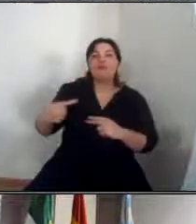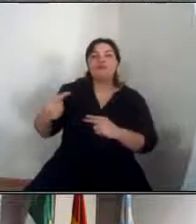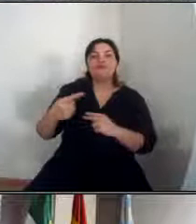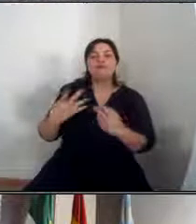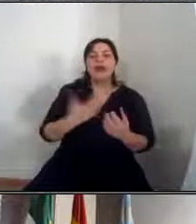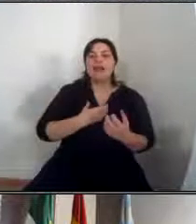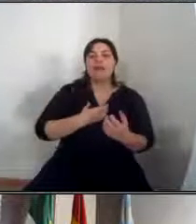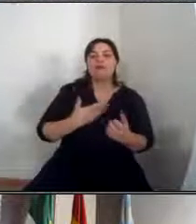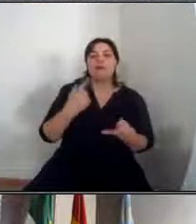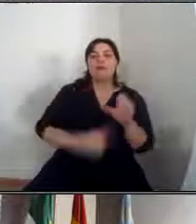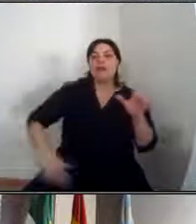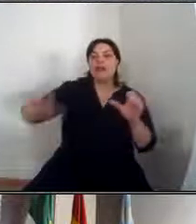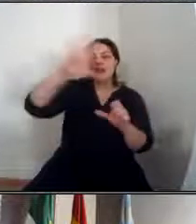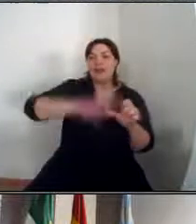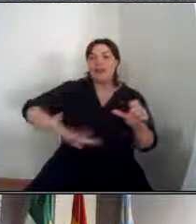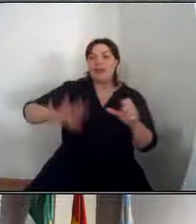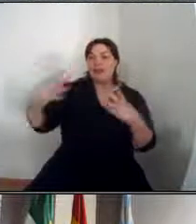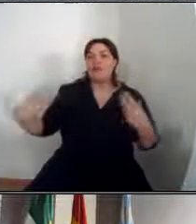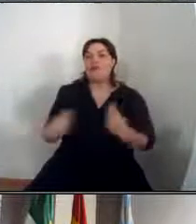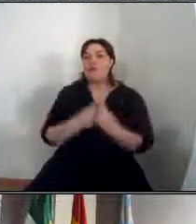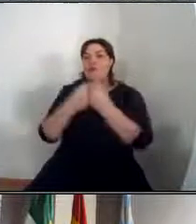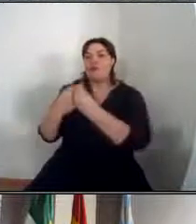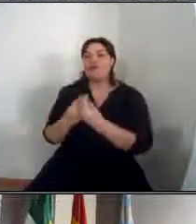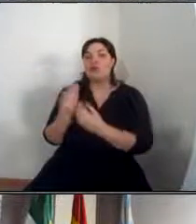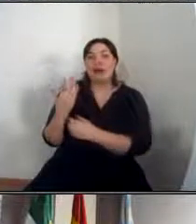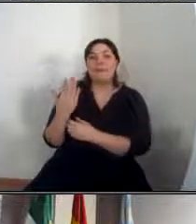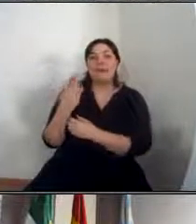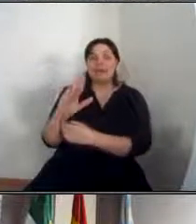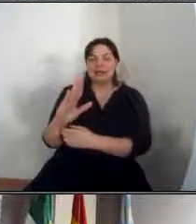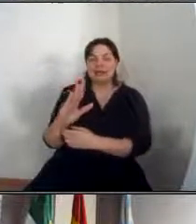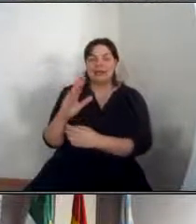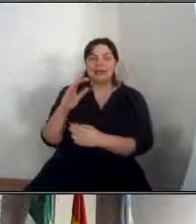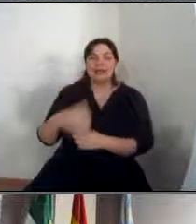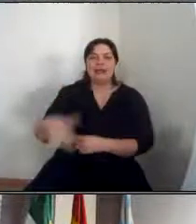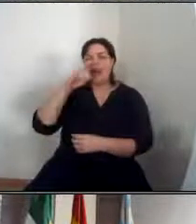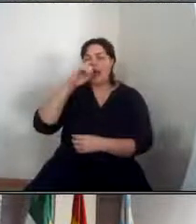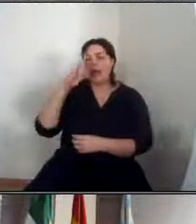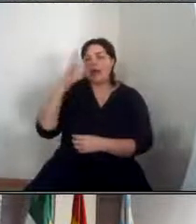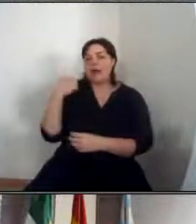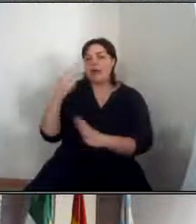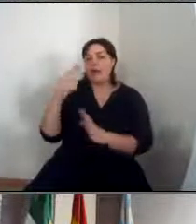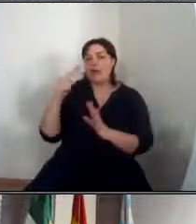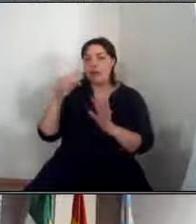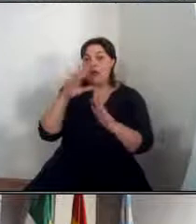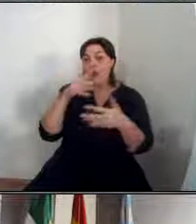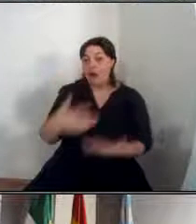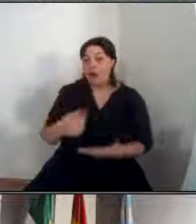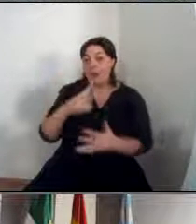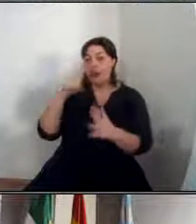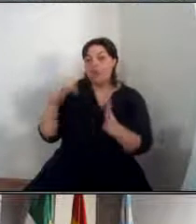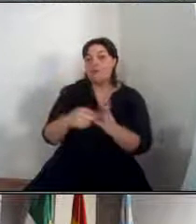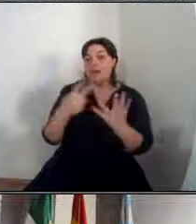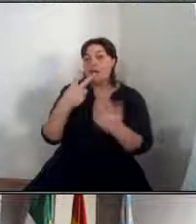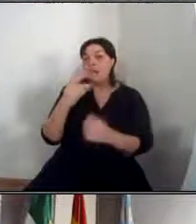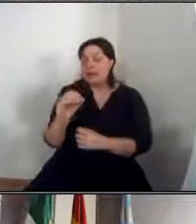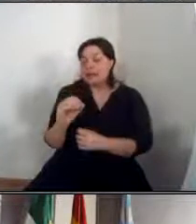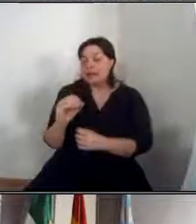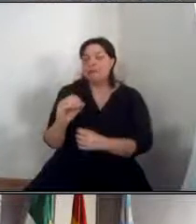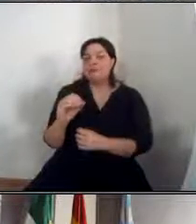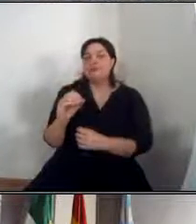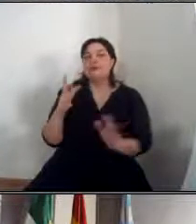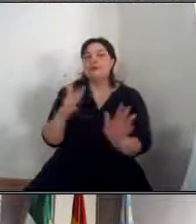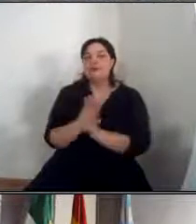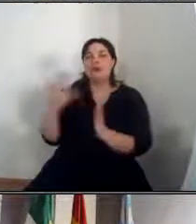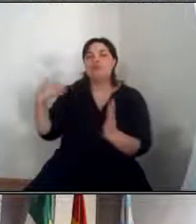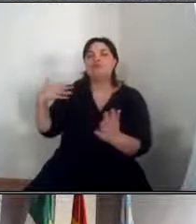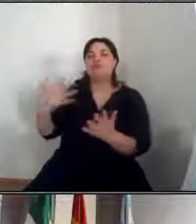ayuntamientos extremeños y que después, ya en el año 2020, como estamos en este momento, son muchos los años